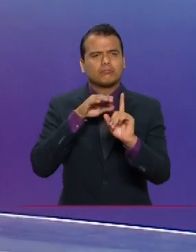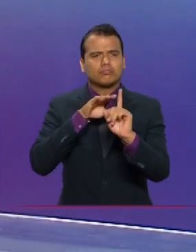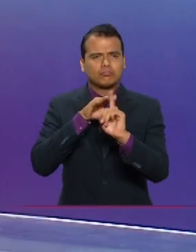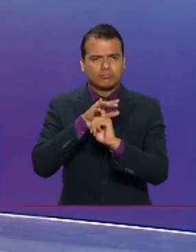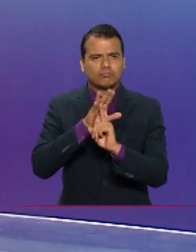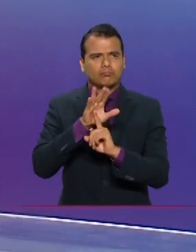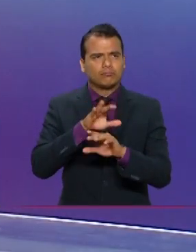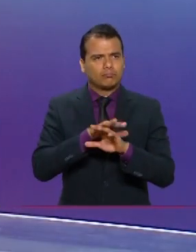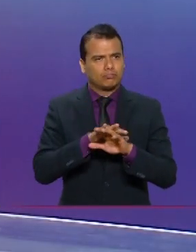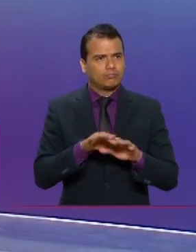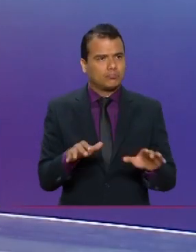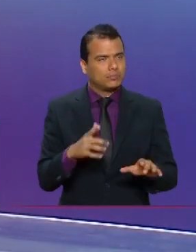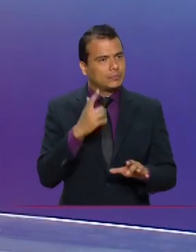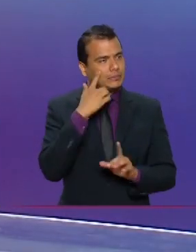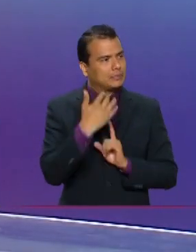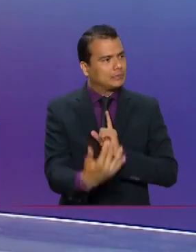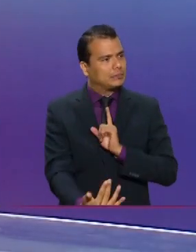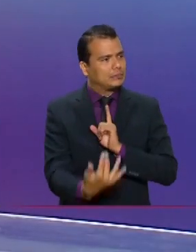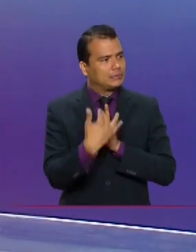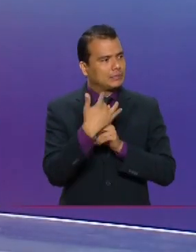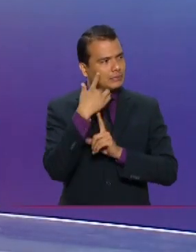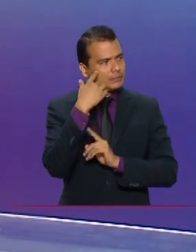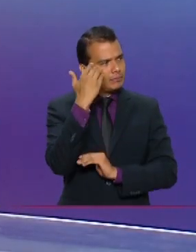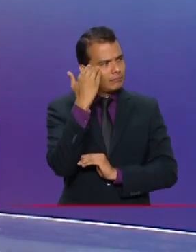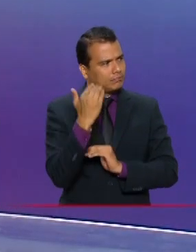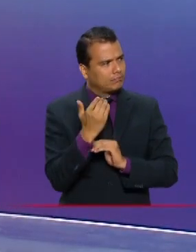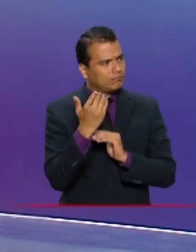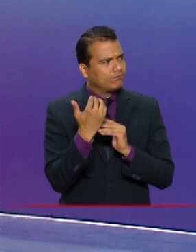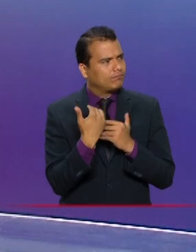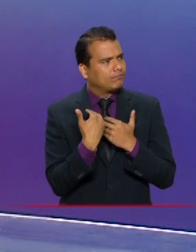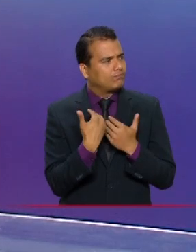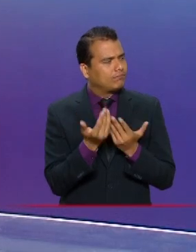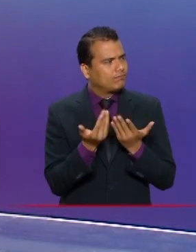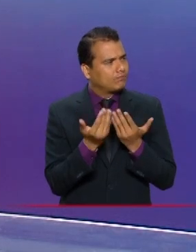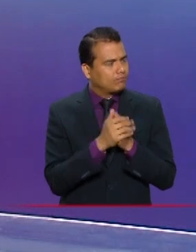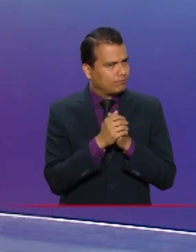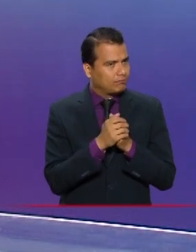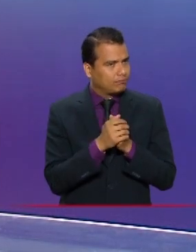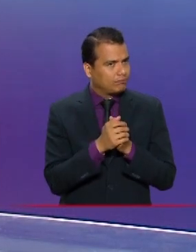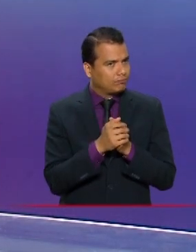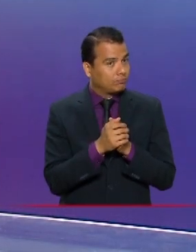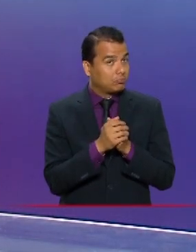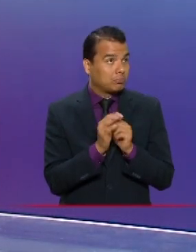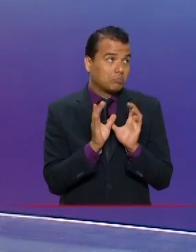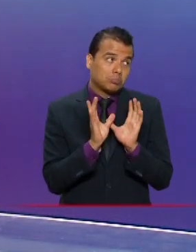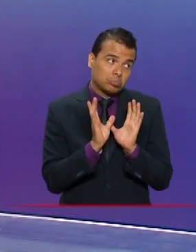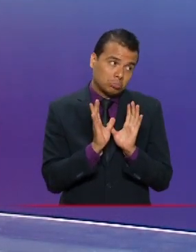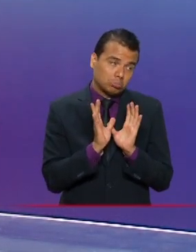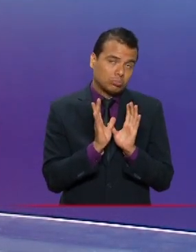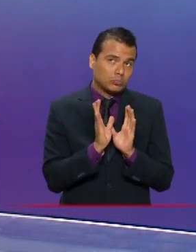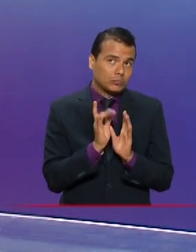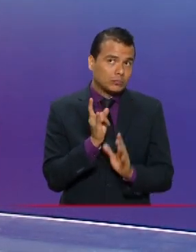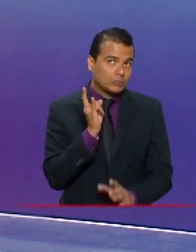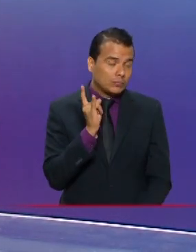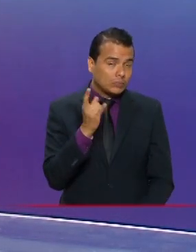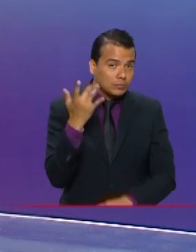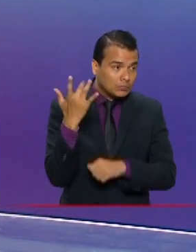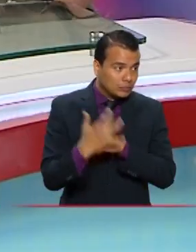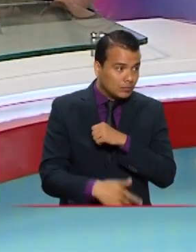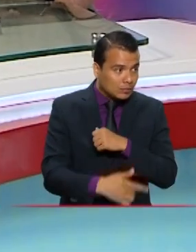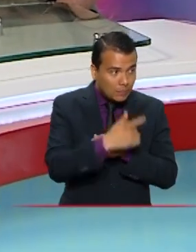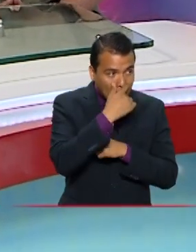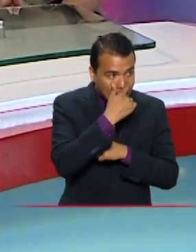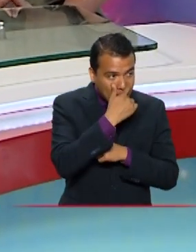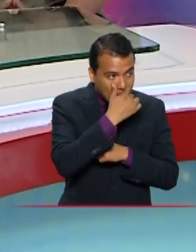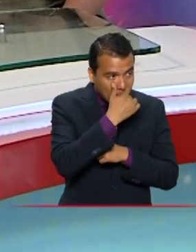para ser menos vulnerables, para mitigar un poco los ciberataques o por lo menos para darse cuenta a tiempo? Hoy en